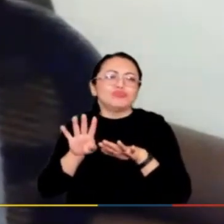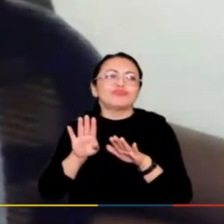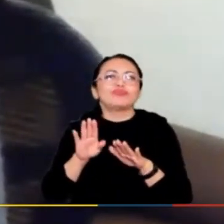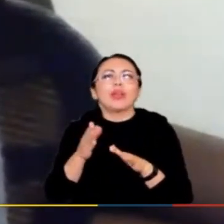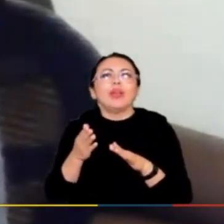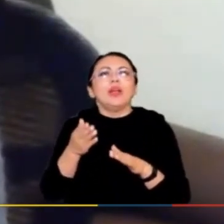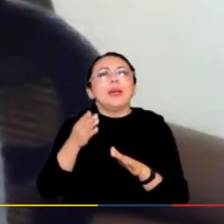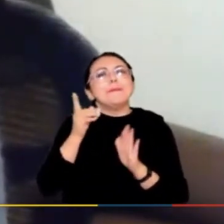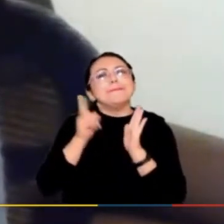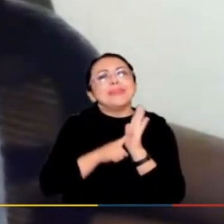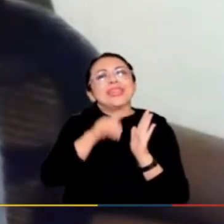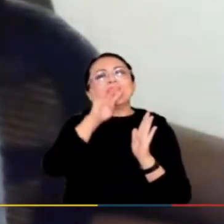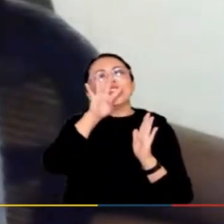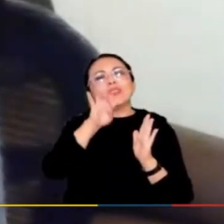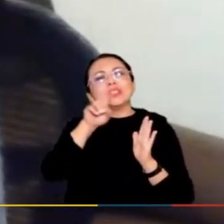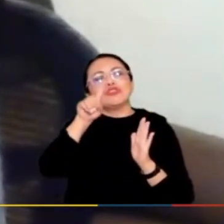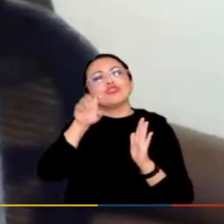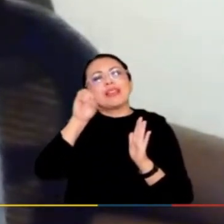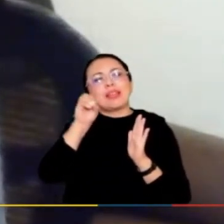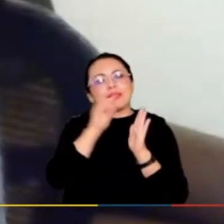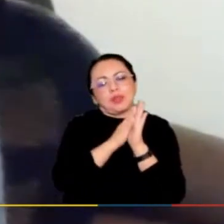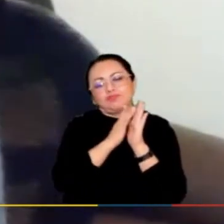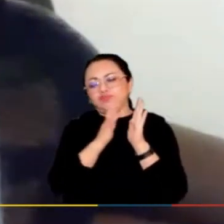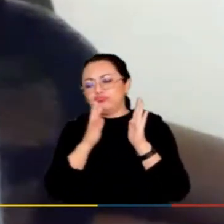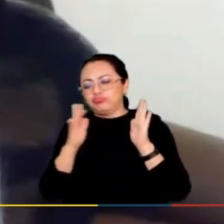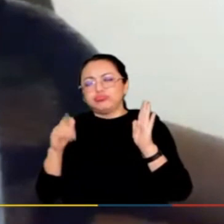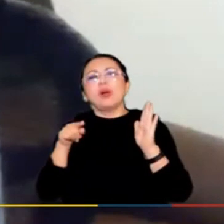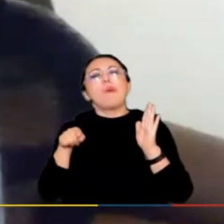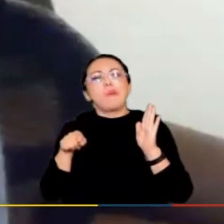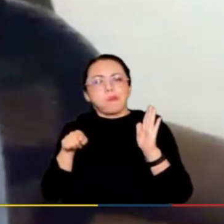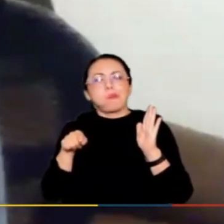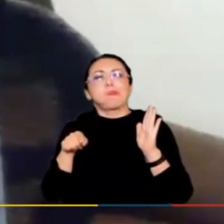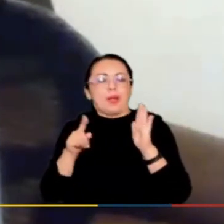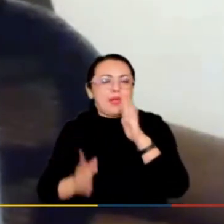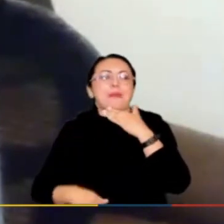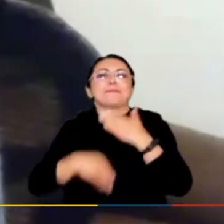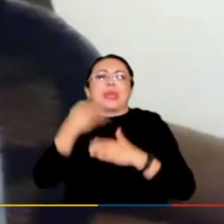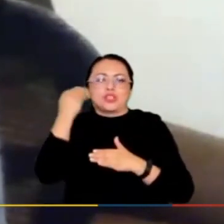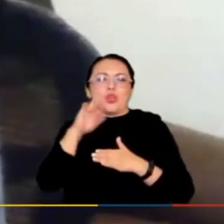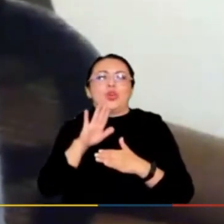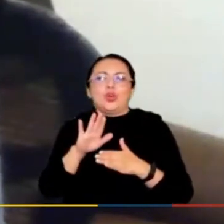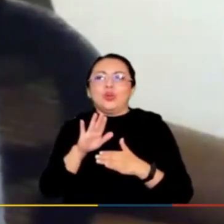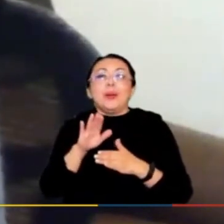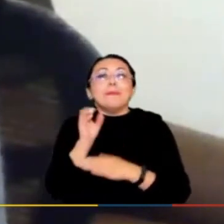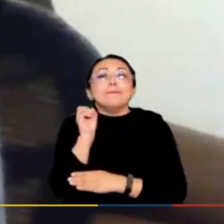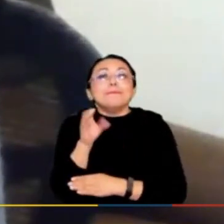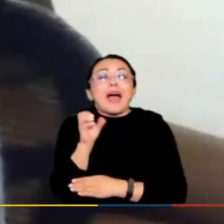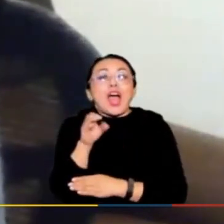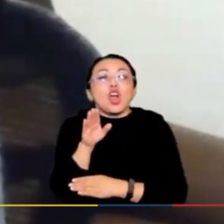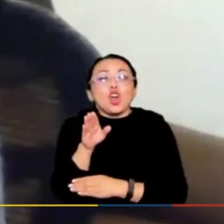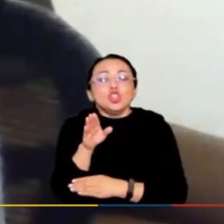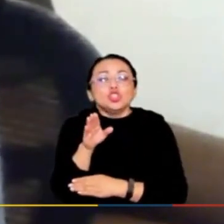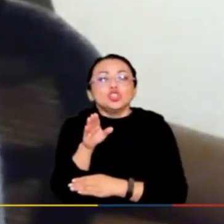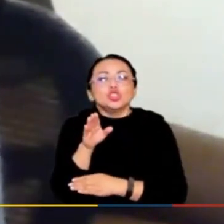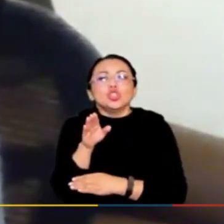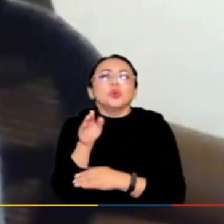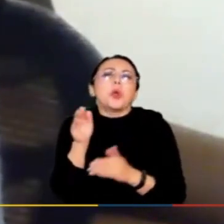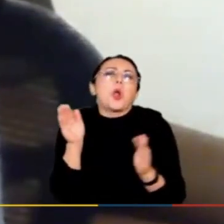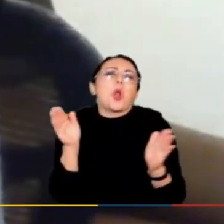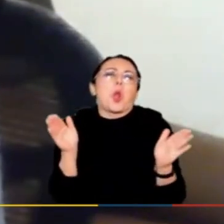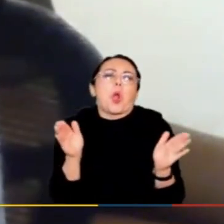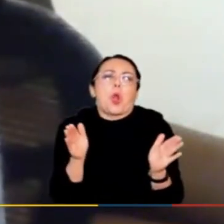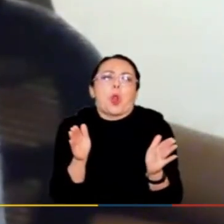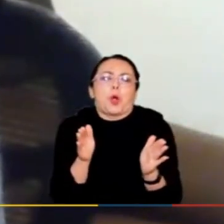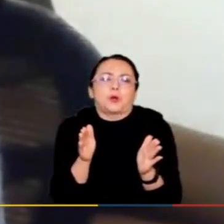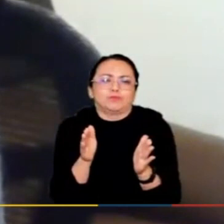desarrollaron en los años 60, en los años 70, cuando los bancos comerciales colombianos eran muy pequeños y no